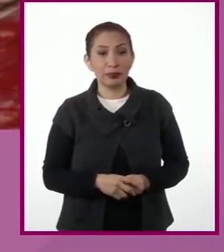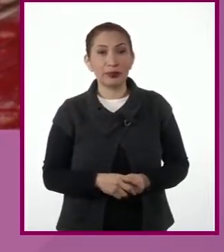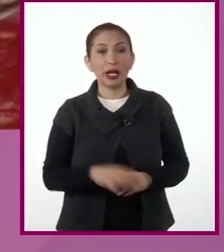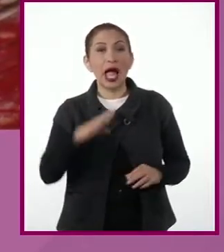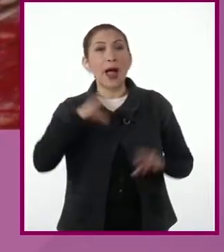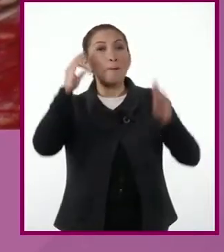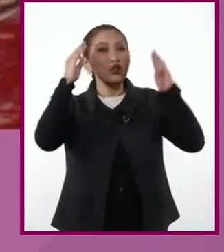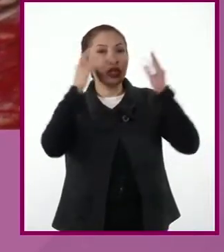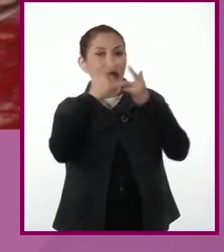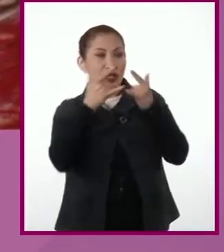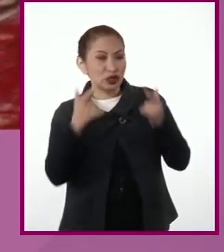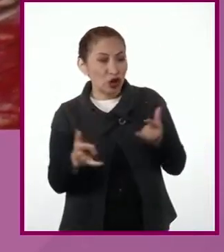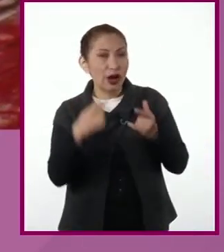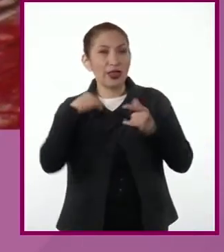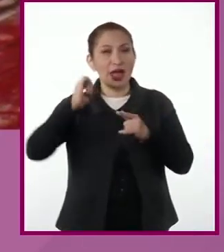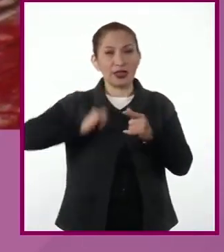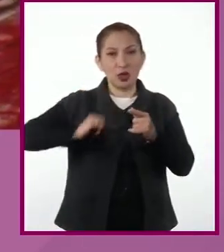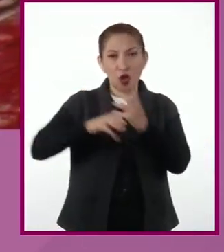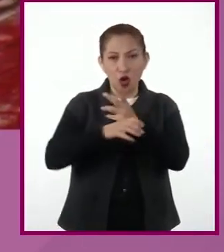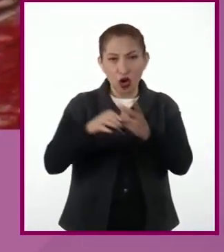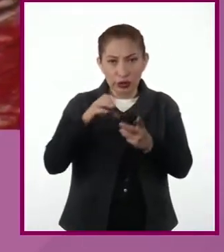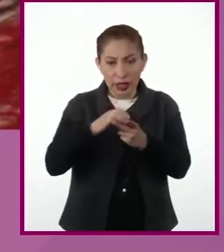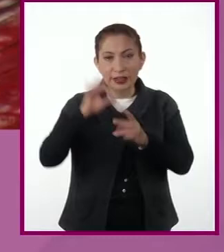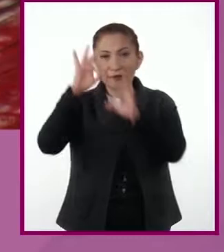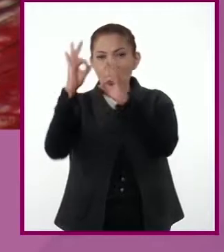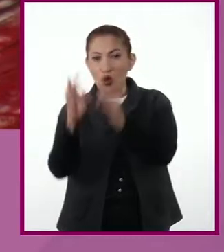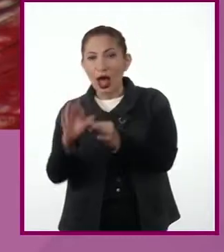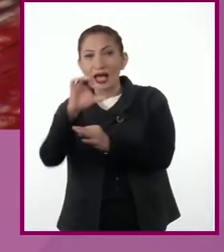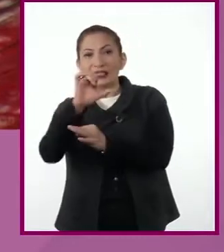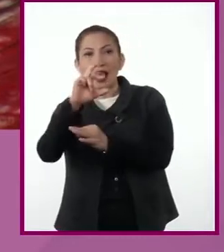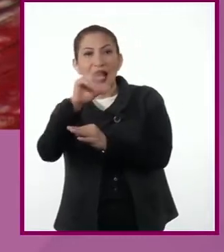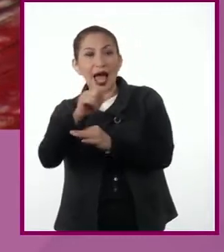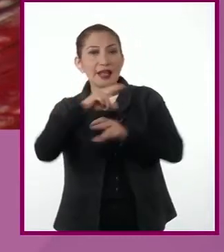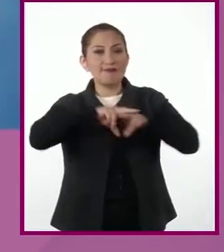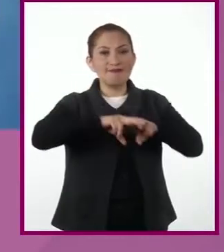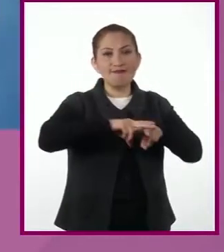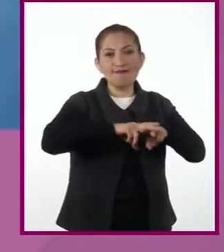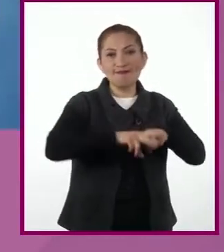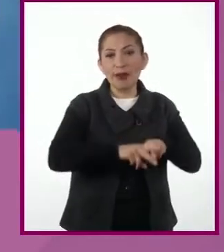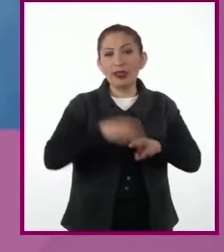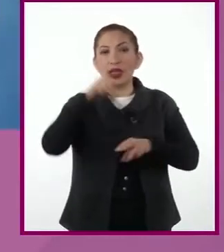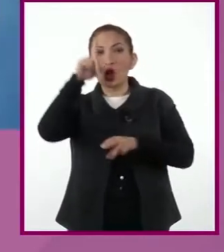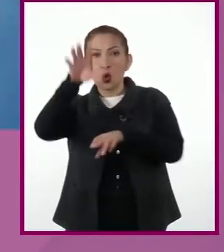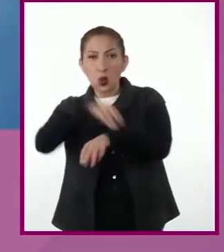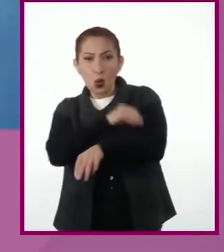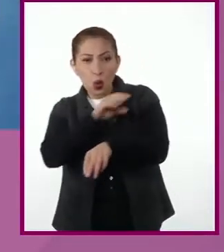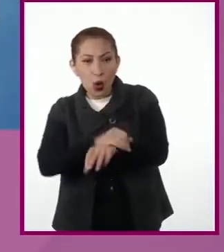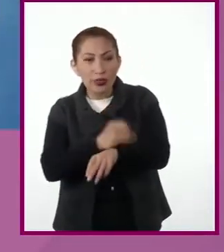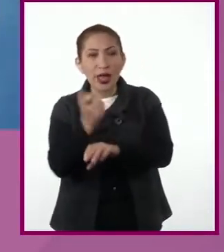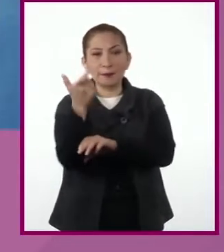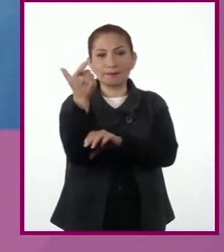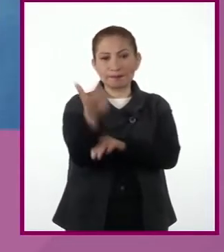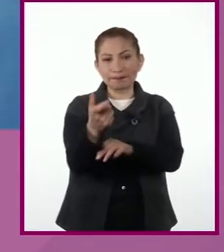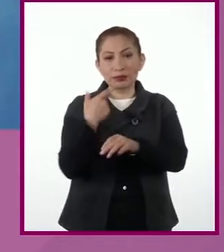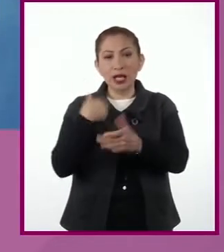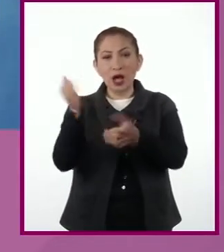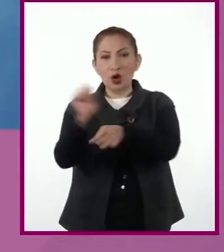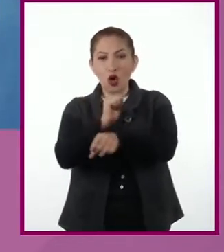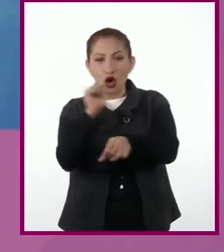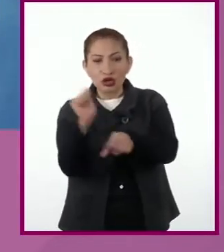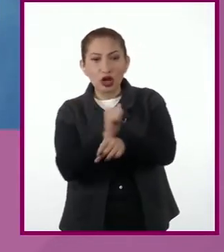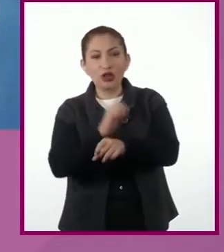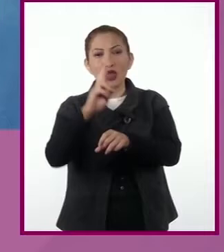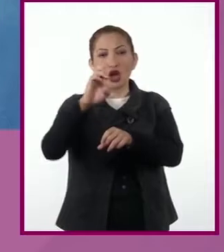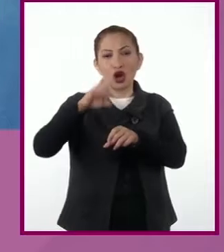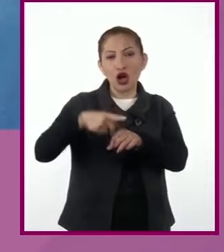Hay museos de historia, de antigüedades, de figuras de cera y del ferrocarril, de la electricidad, de economía, del auto, del